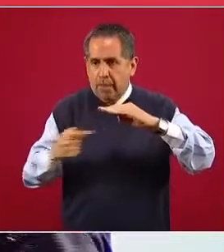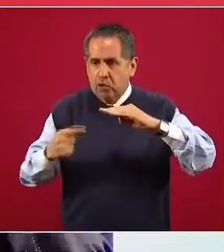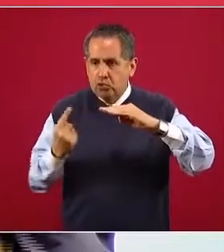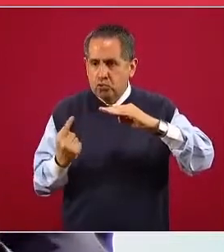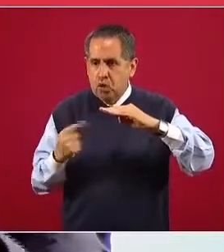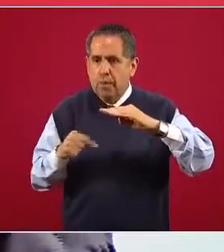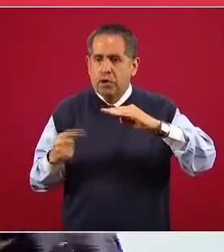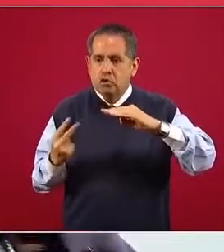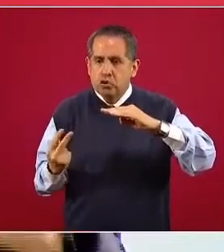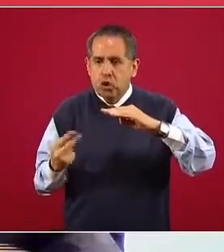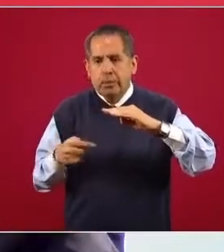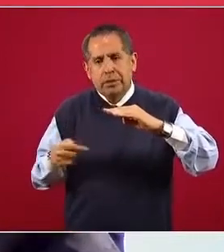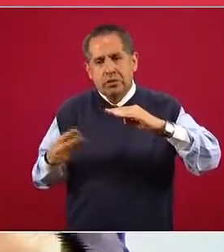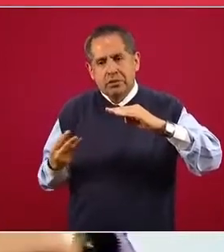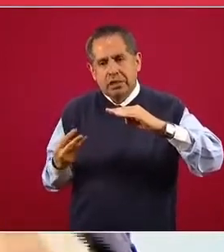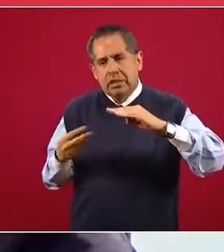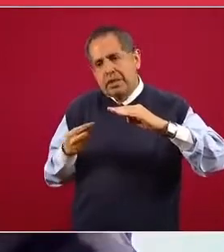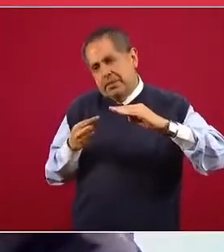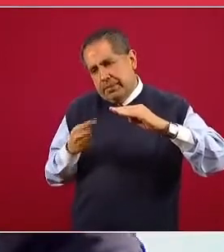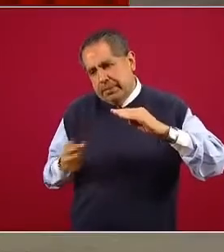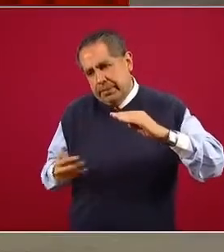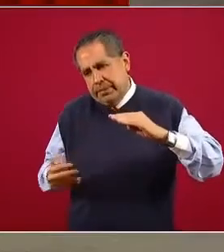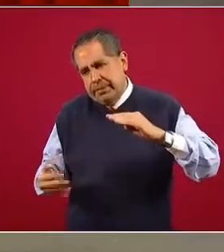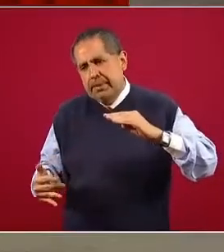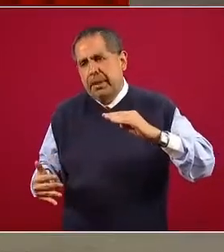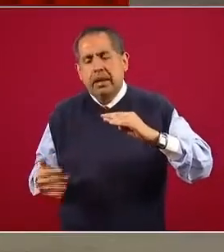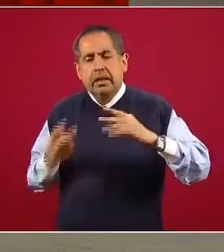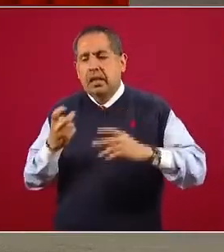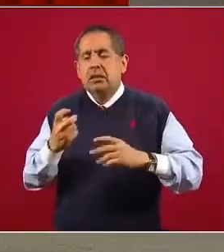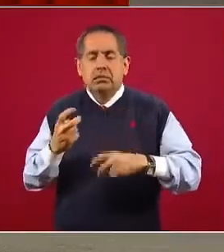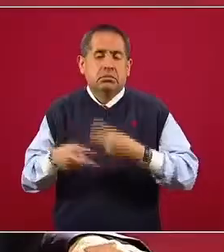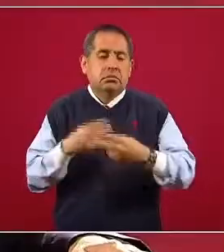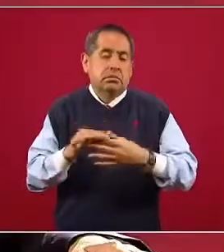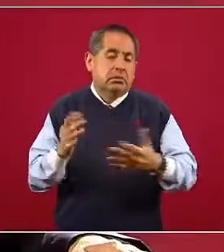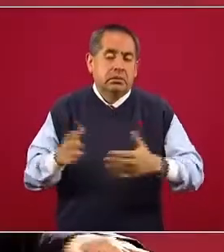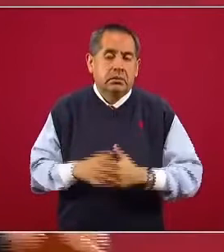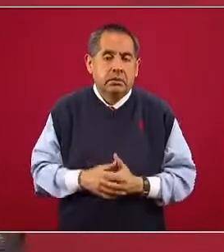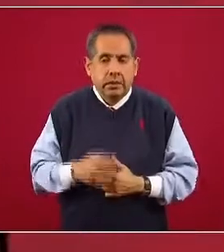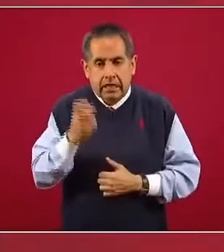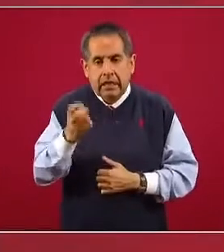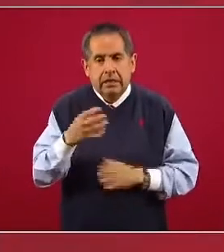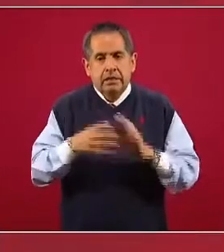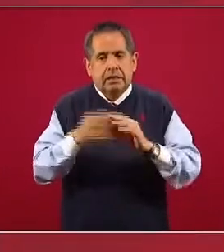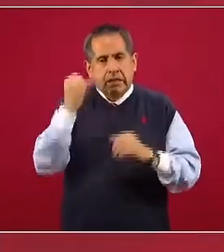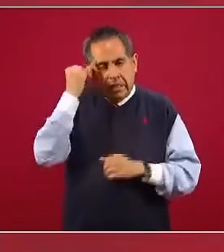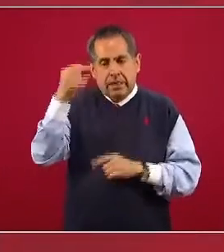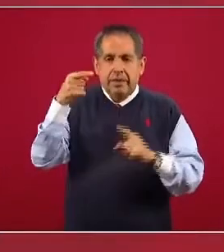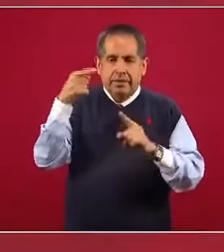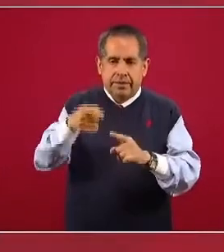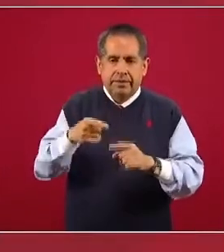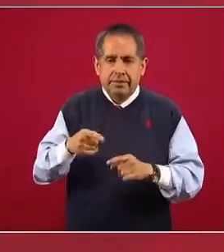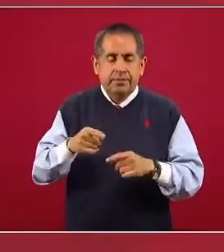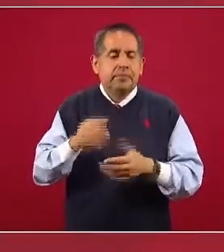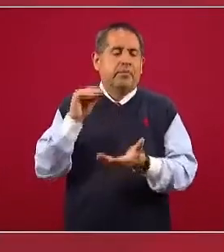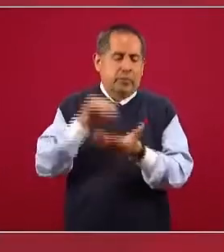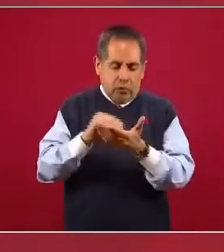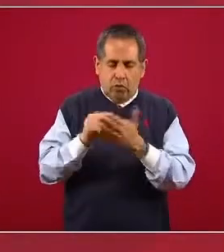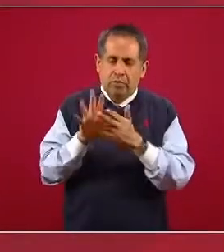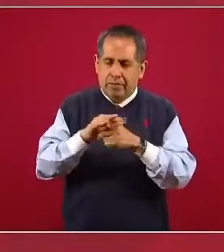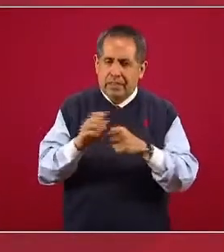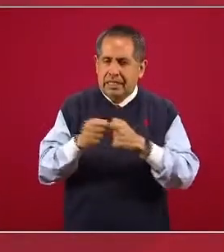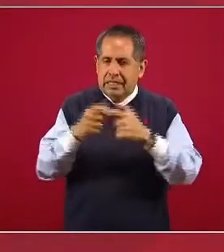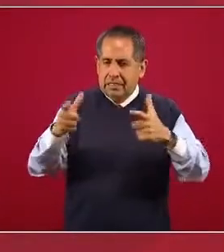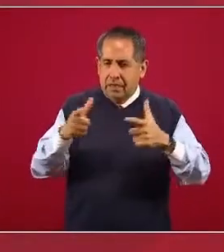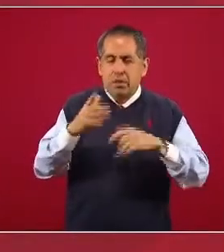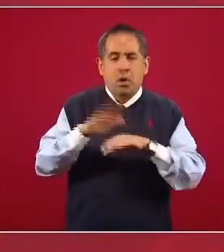-1, -2, -3, -4, etcétera. Entonces, esa es la idea general. La epidemia sigue creciendo, pero